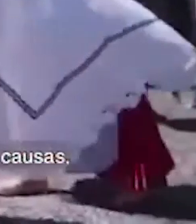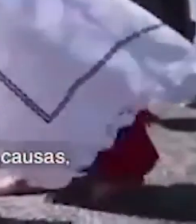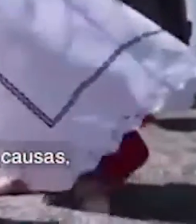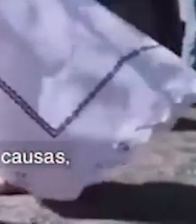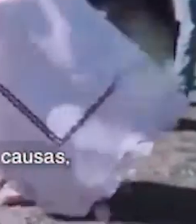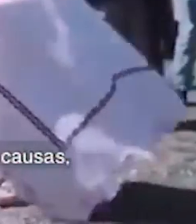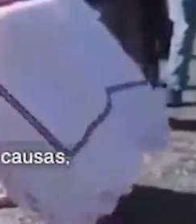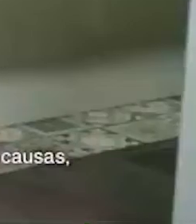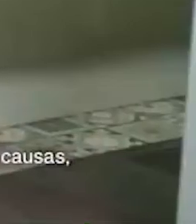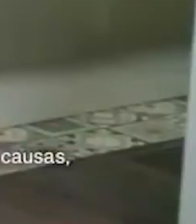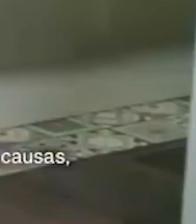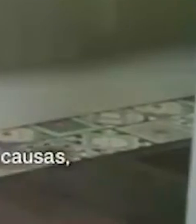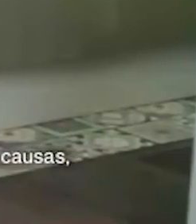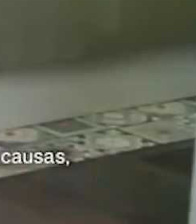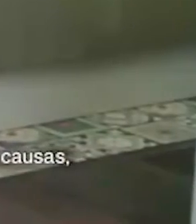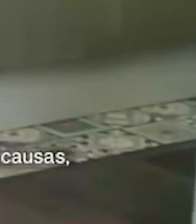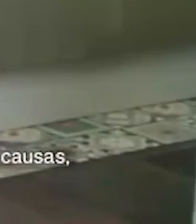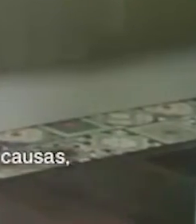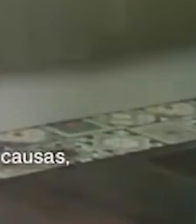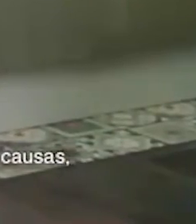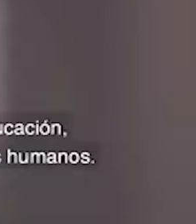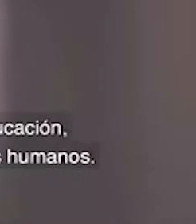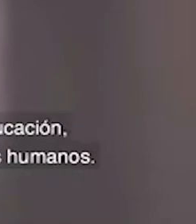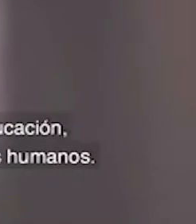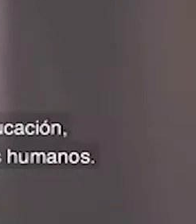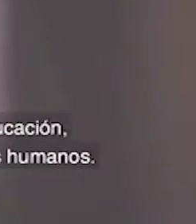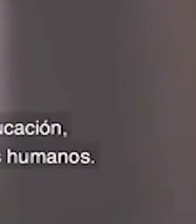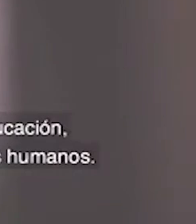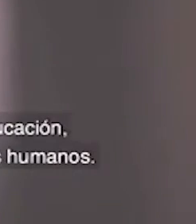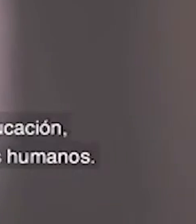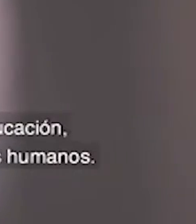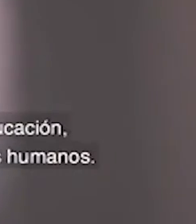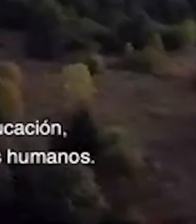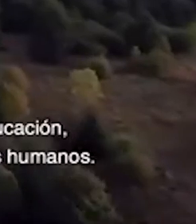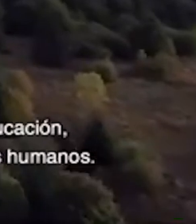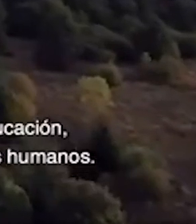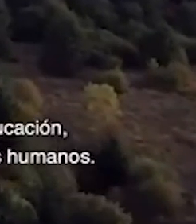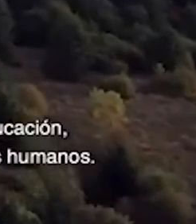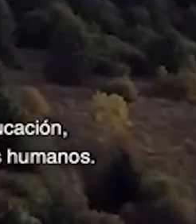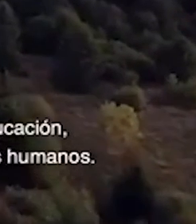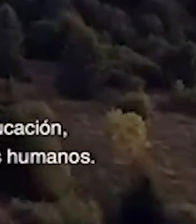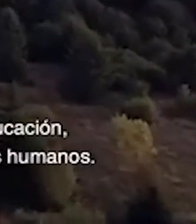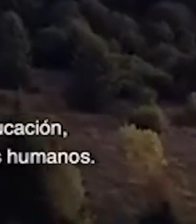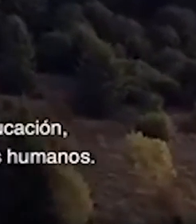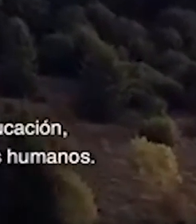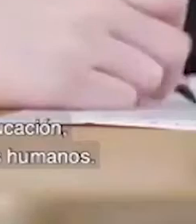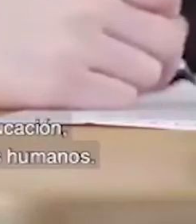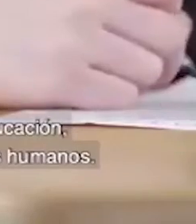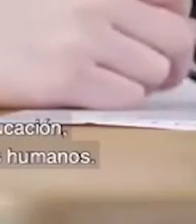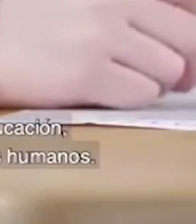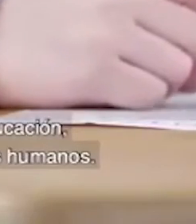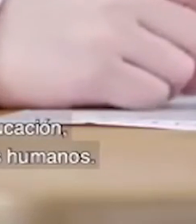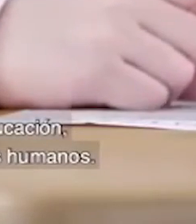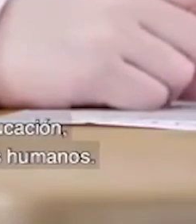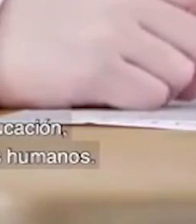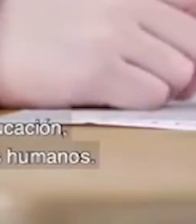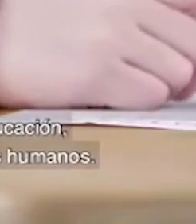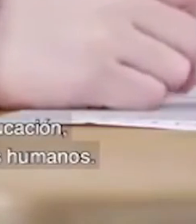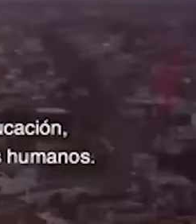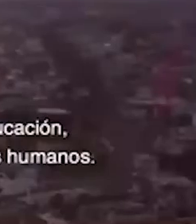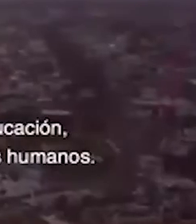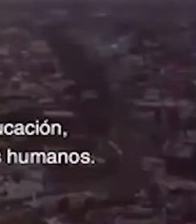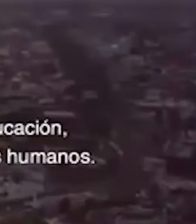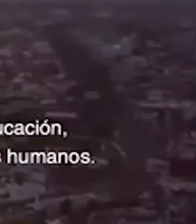brindar justicia a todos aquellos que han sido víctimas de esta violencia, como en el homicidio de la joven Jessica González,